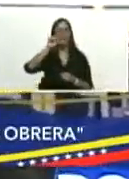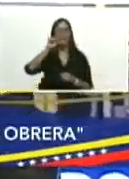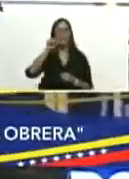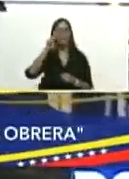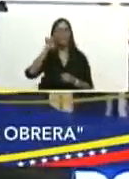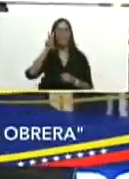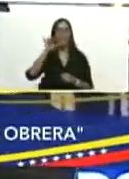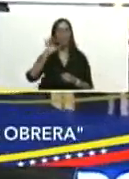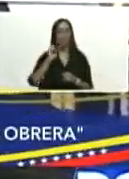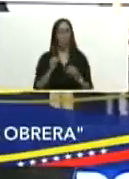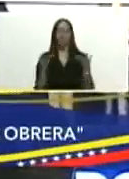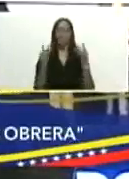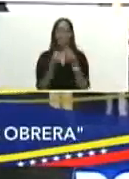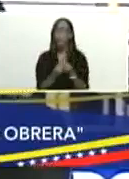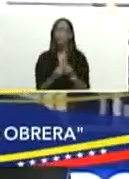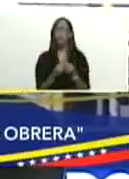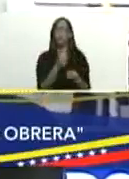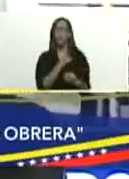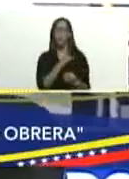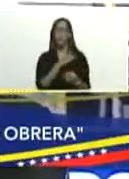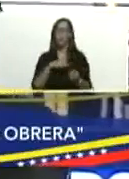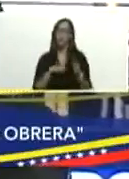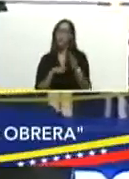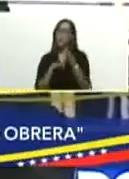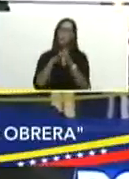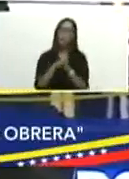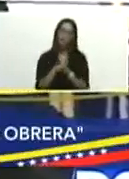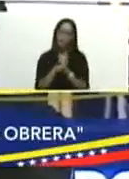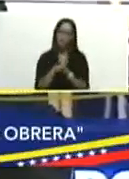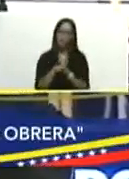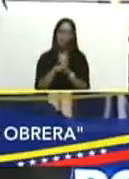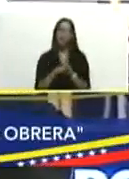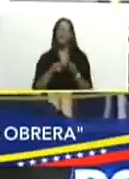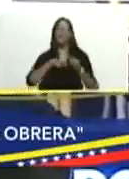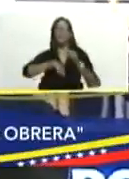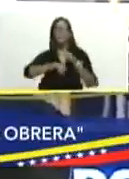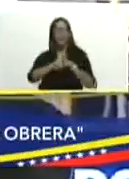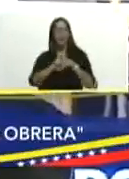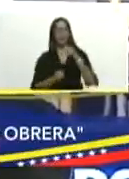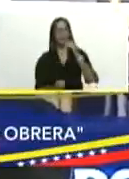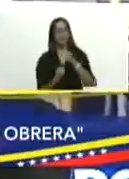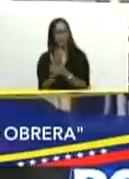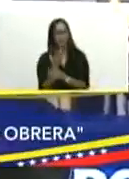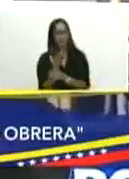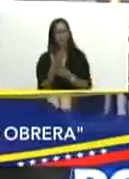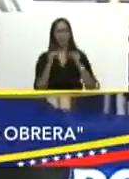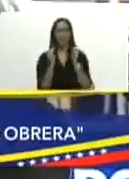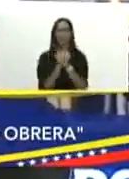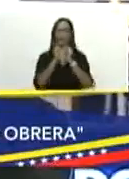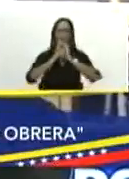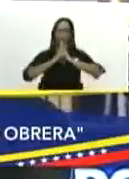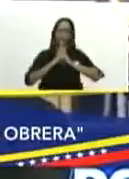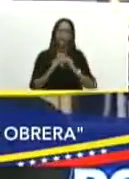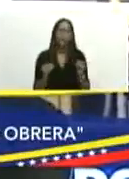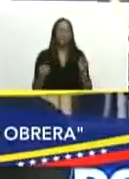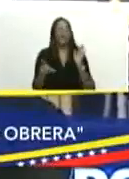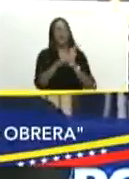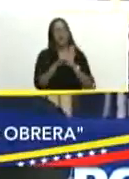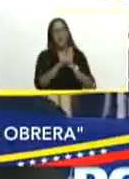junto a la universidad quiero que demos un paso vamos a fundar con todas las de la